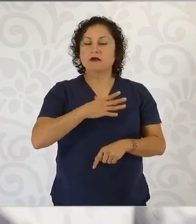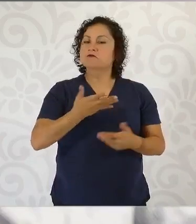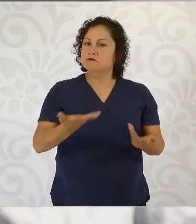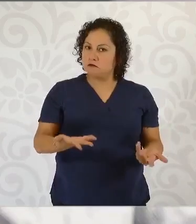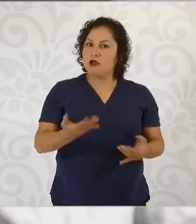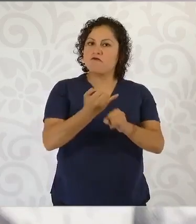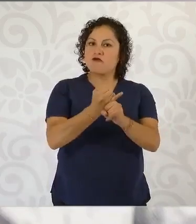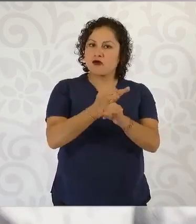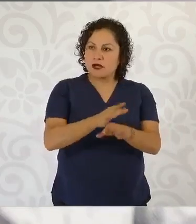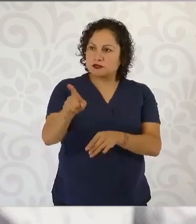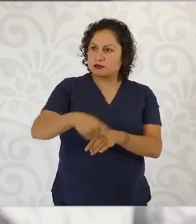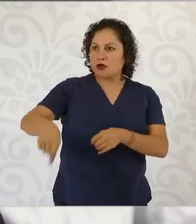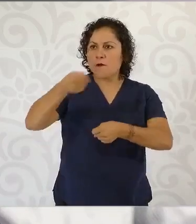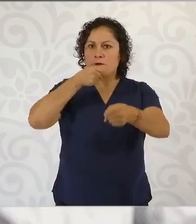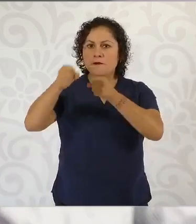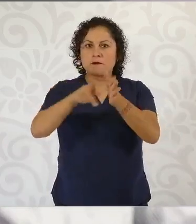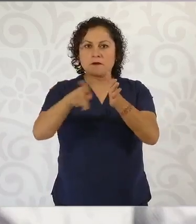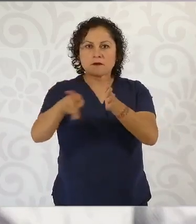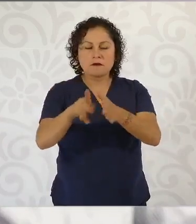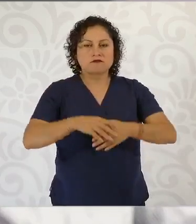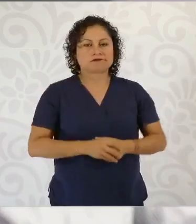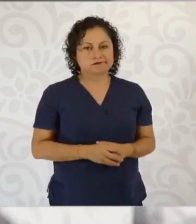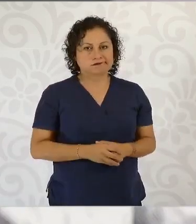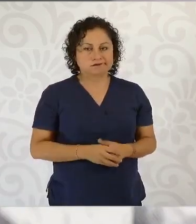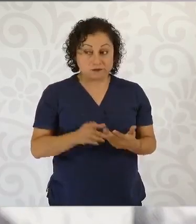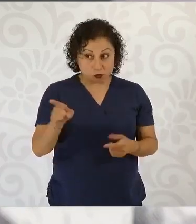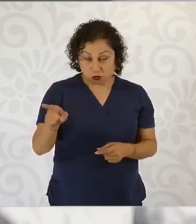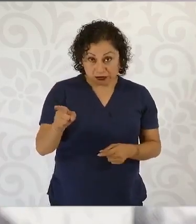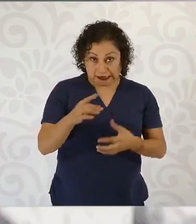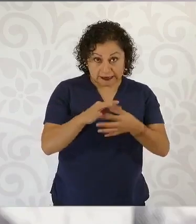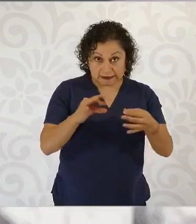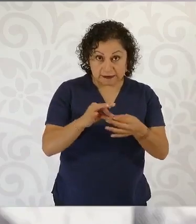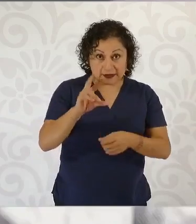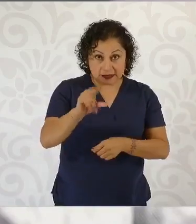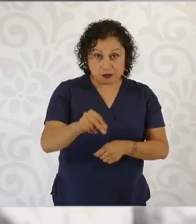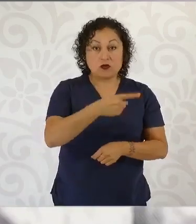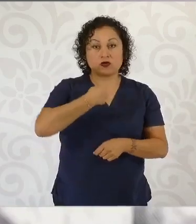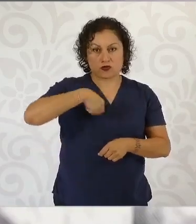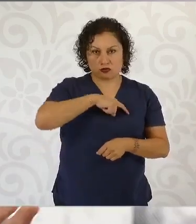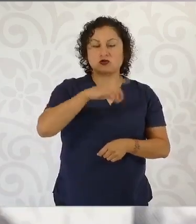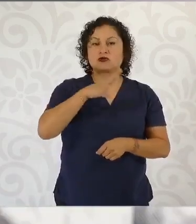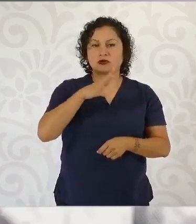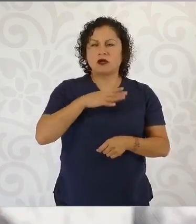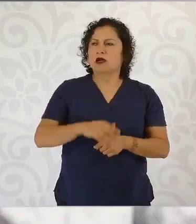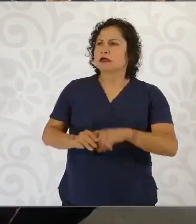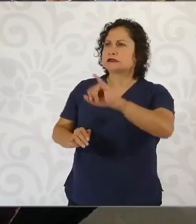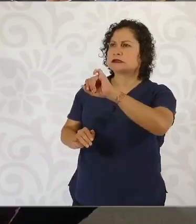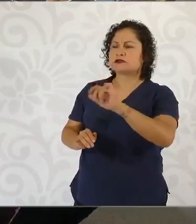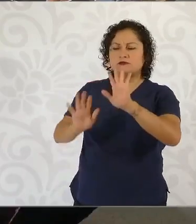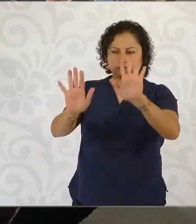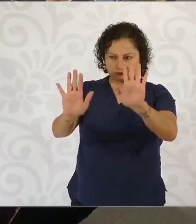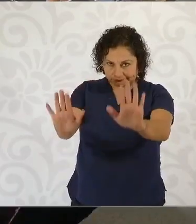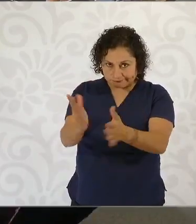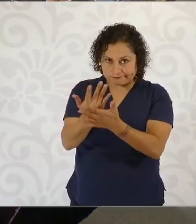Por eso, a pesar de que el reportaje no lo menciona, usted sabe que tuvimos 2 videoconferencias. No, sí lo mencionamos. Déjeme terminar. Perdón. Tuvimos